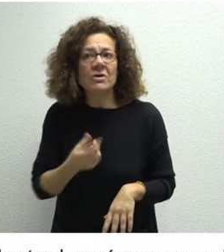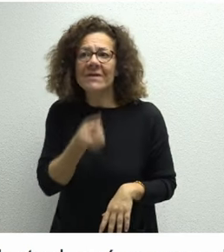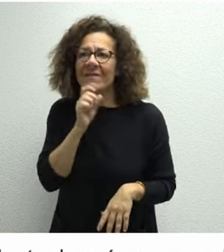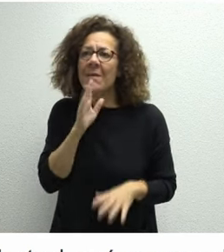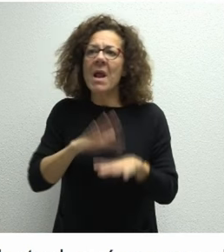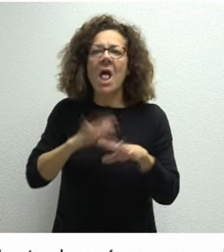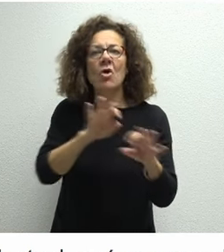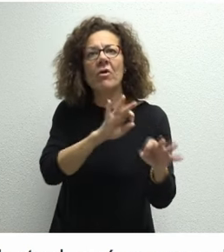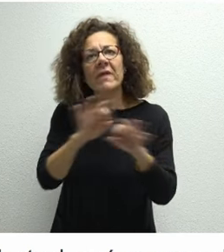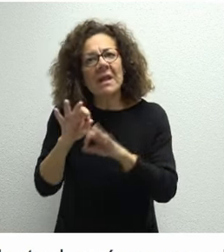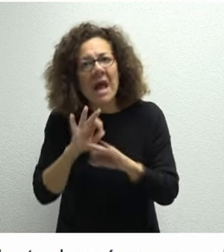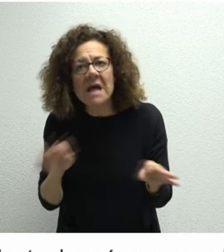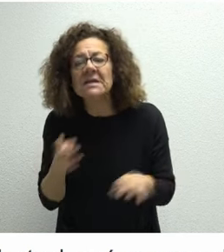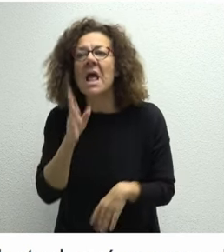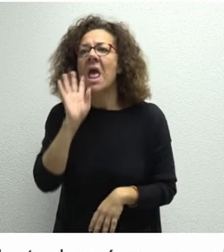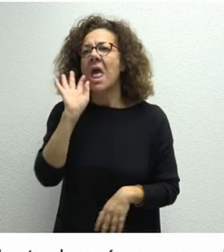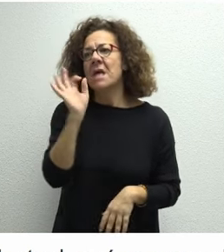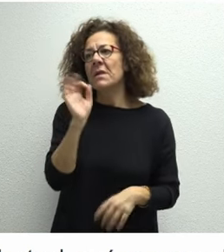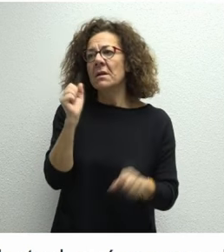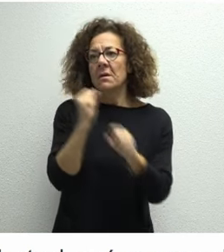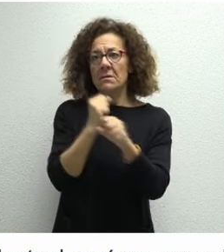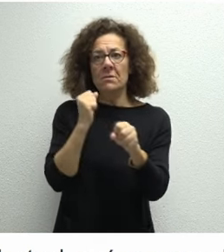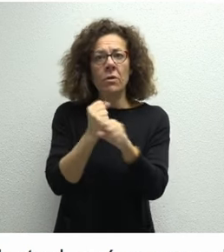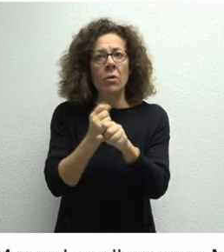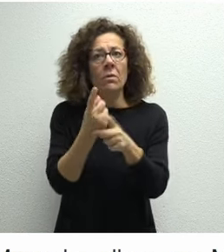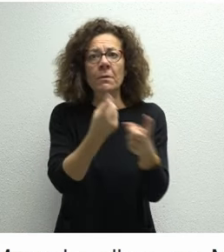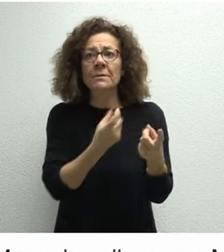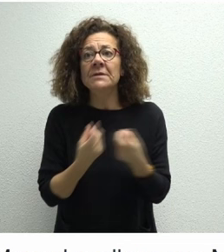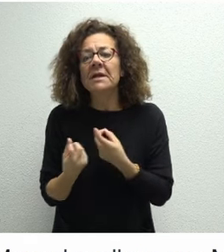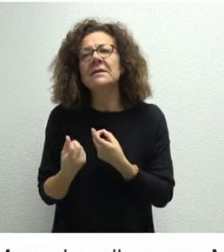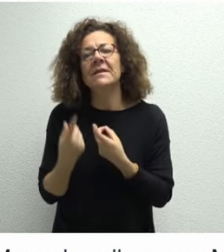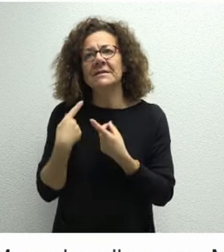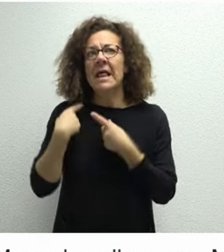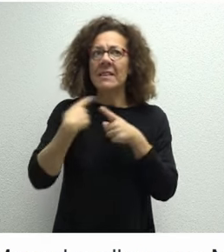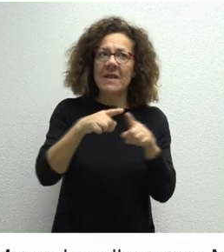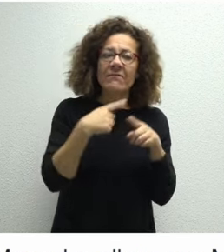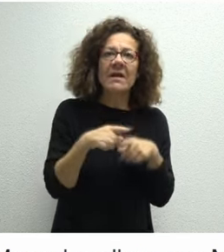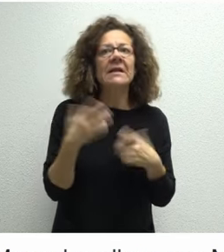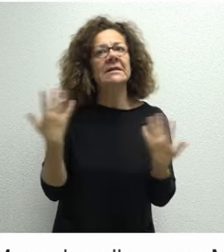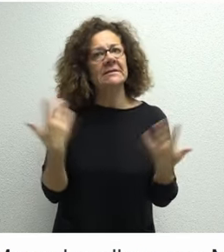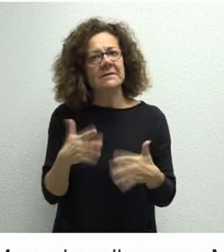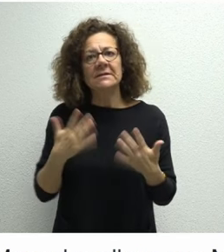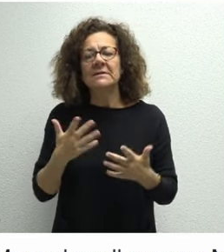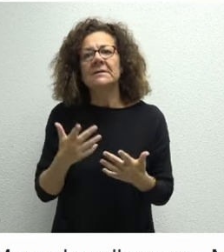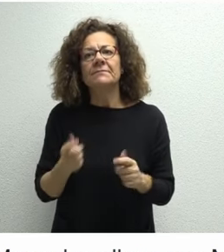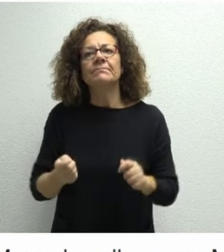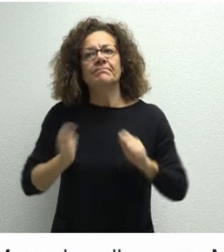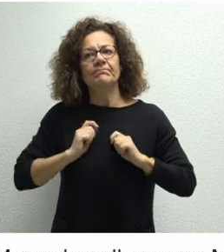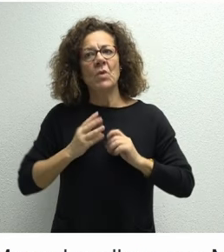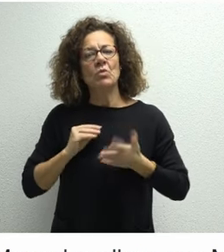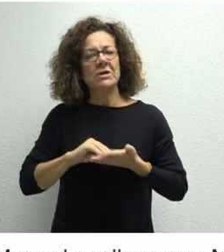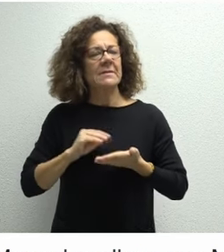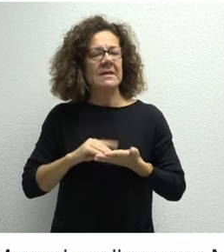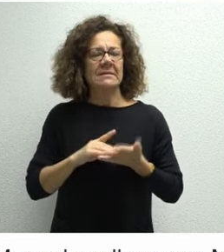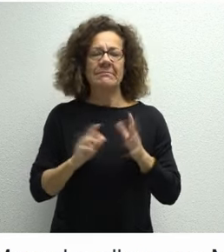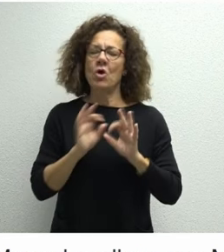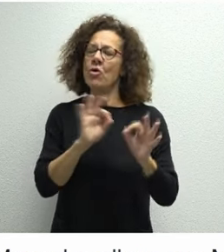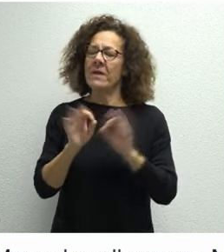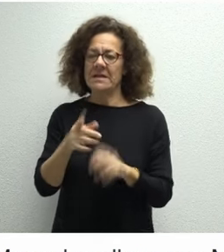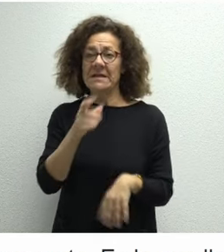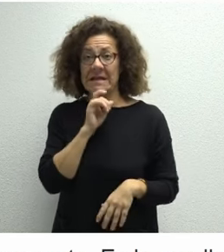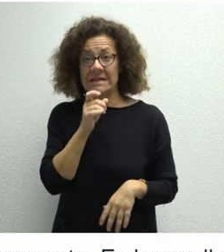coordinación Es verdad que trabajar con necesidades de apoyo diferente nos ha limitado muchas ocasiones la coordinación